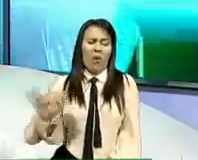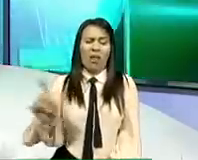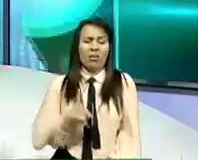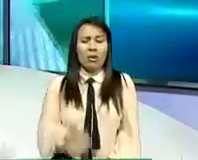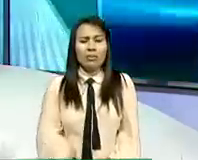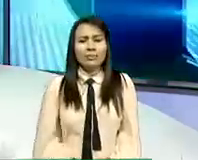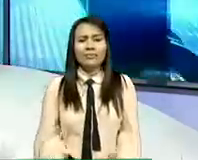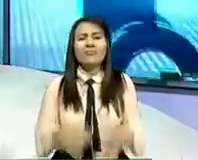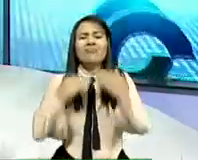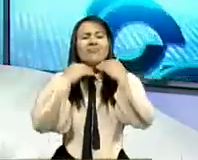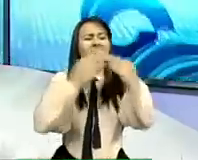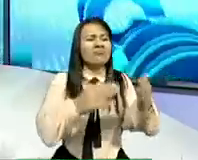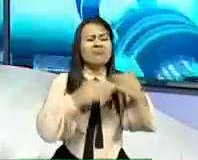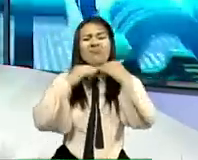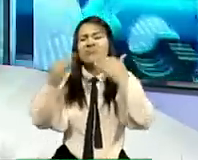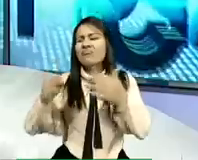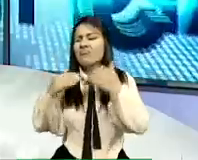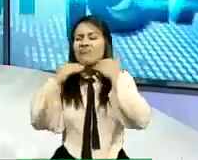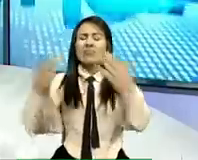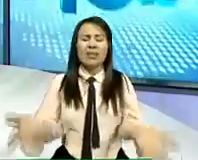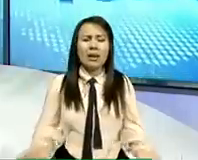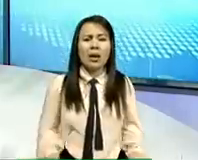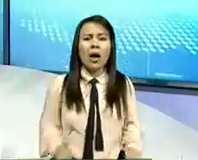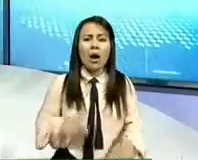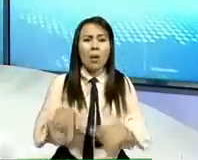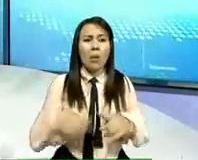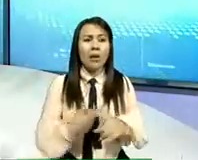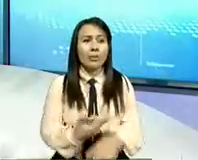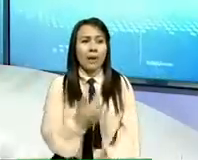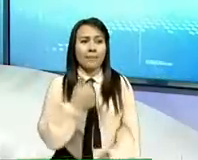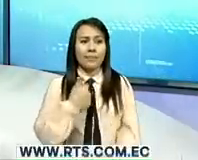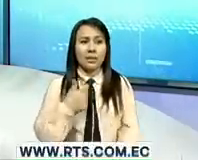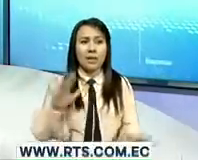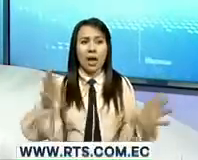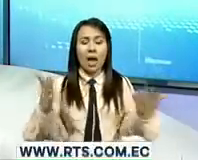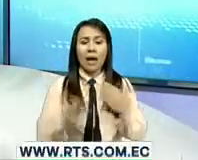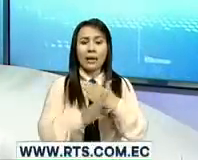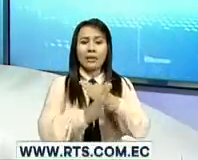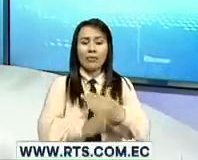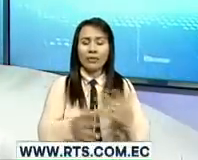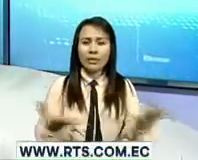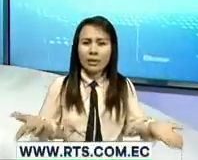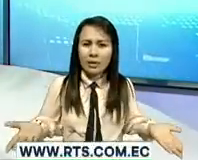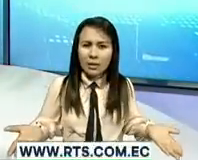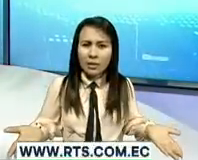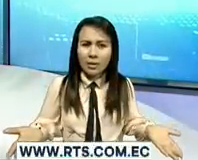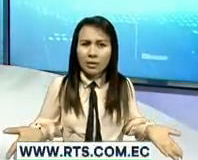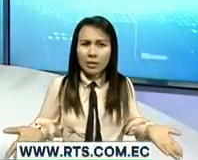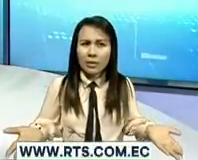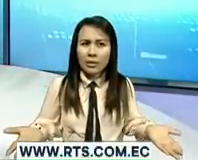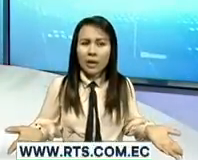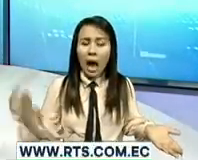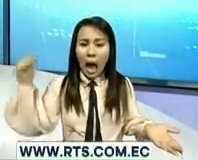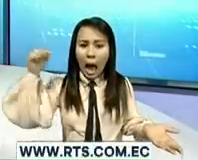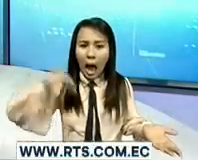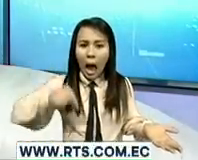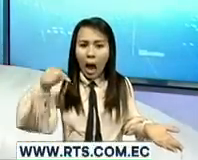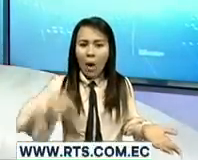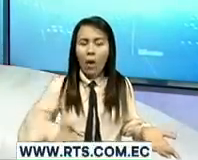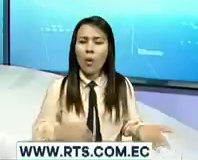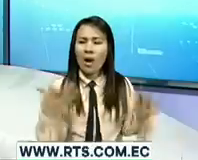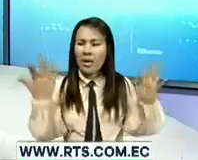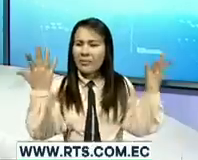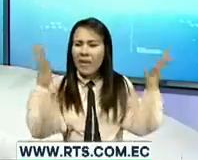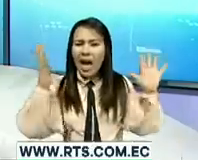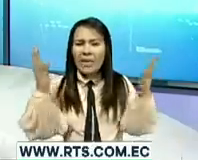ese que me importismo es el que hemos caído. Cuando vinieron por mí, ya no había quien me defienda. Y eso es lo que está pasando. A ver